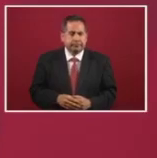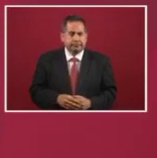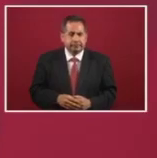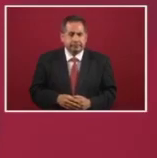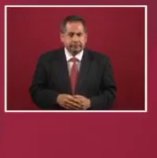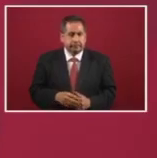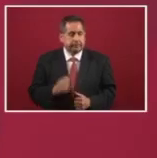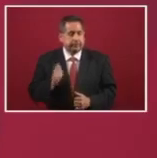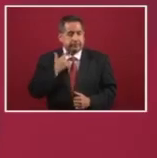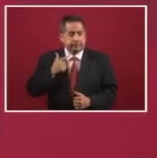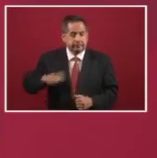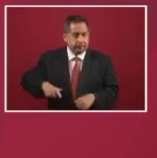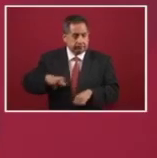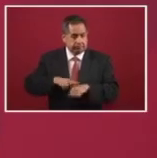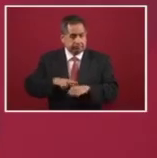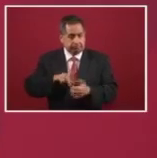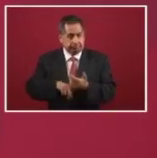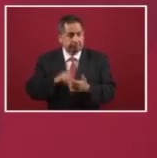los gobernantes?